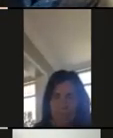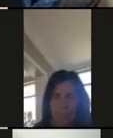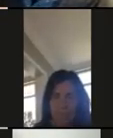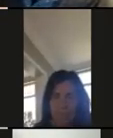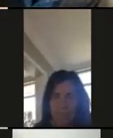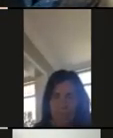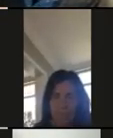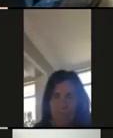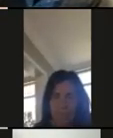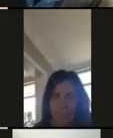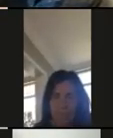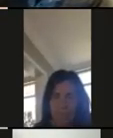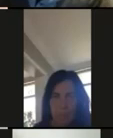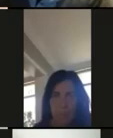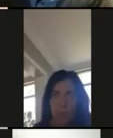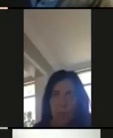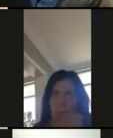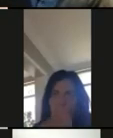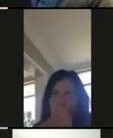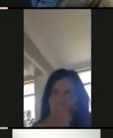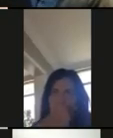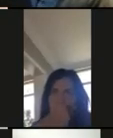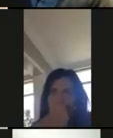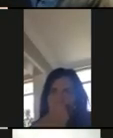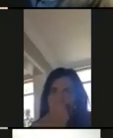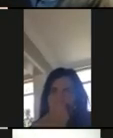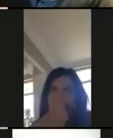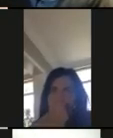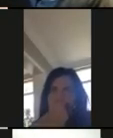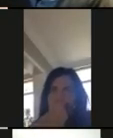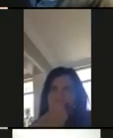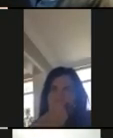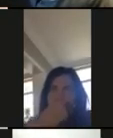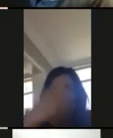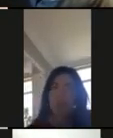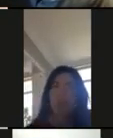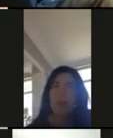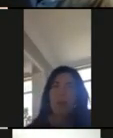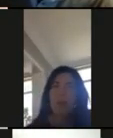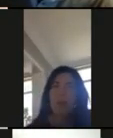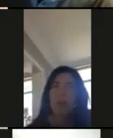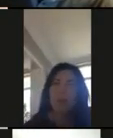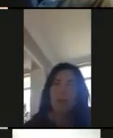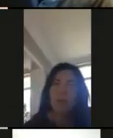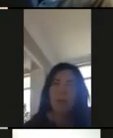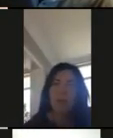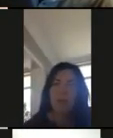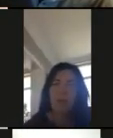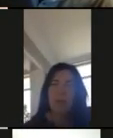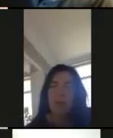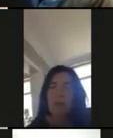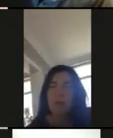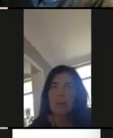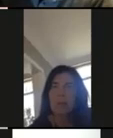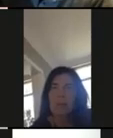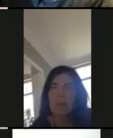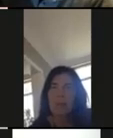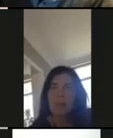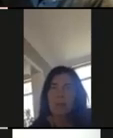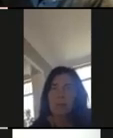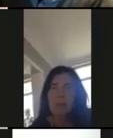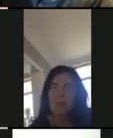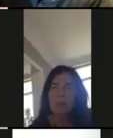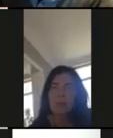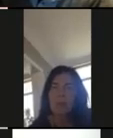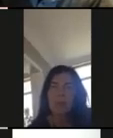y forma que si se compromete a pagarlo más adelante y que como muy bien días dice acá en la seguridad